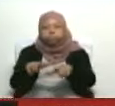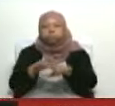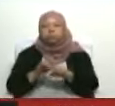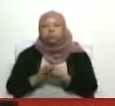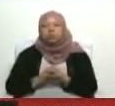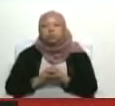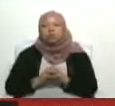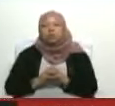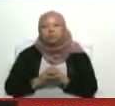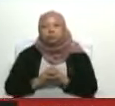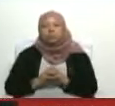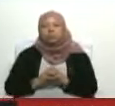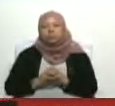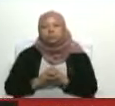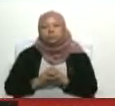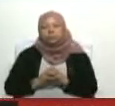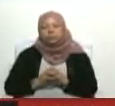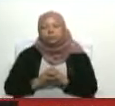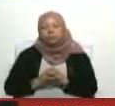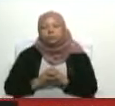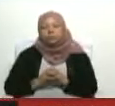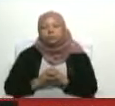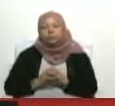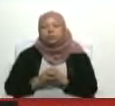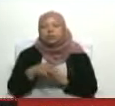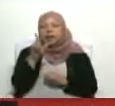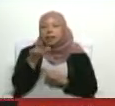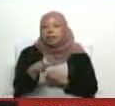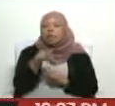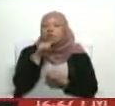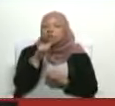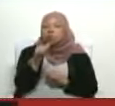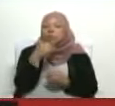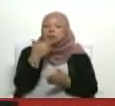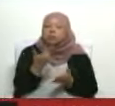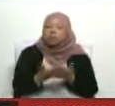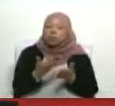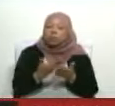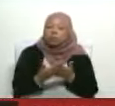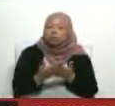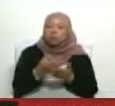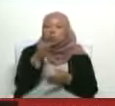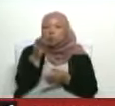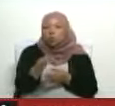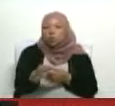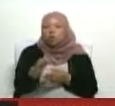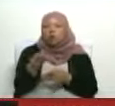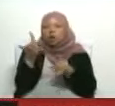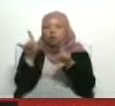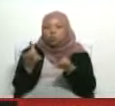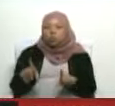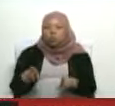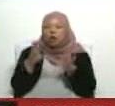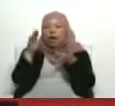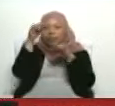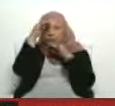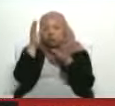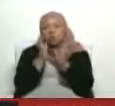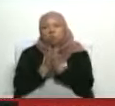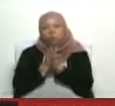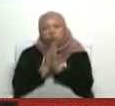y si estaban entregando información verdadera. Así que voy a pasar a detallar con atención, por